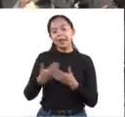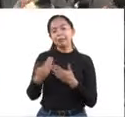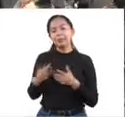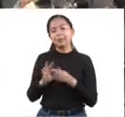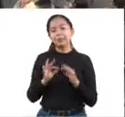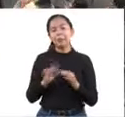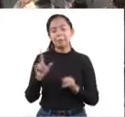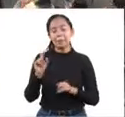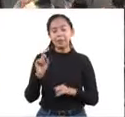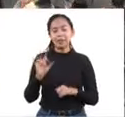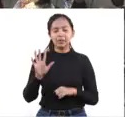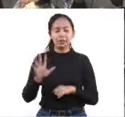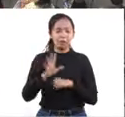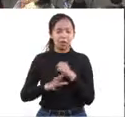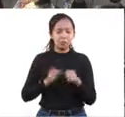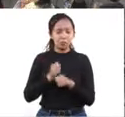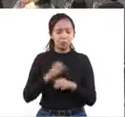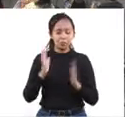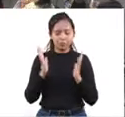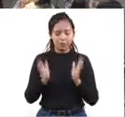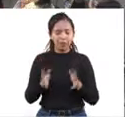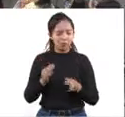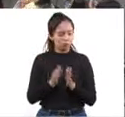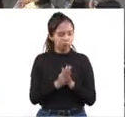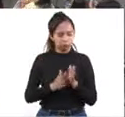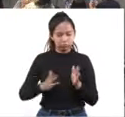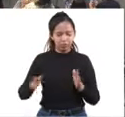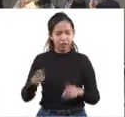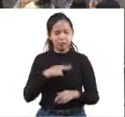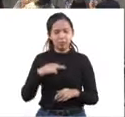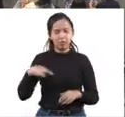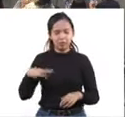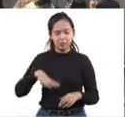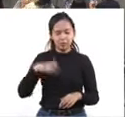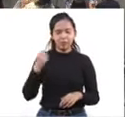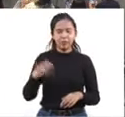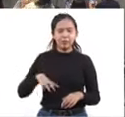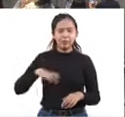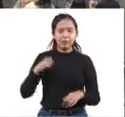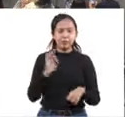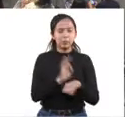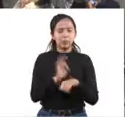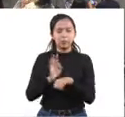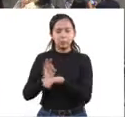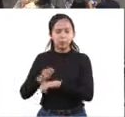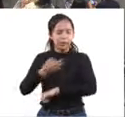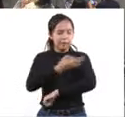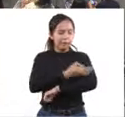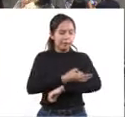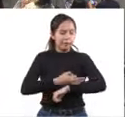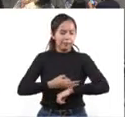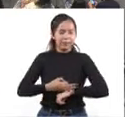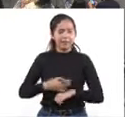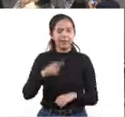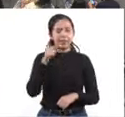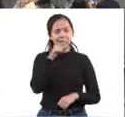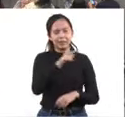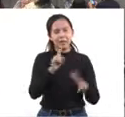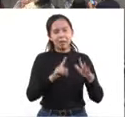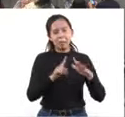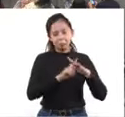allá, siempre en la lucha por la defensa de nuestros familiares, de nuestros